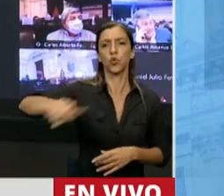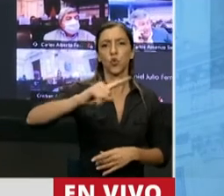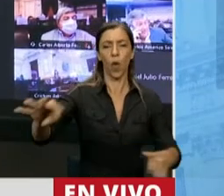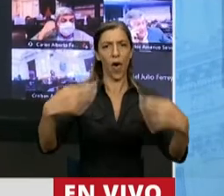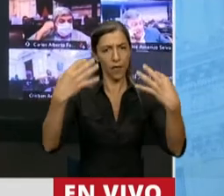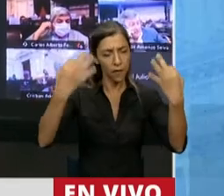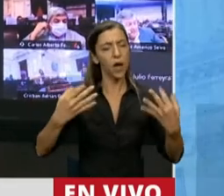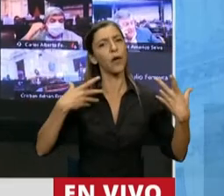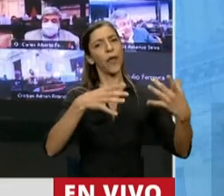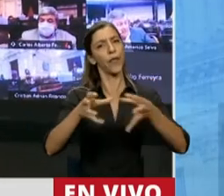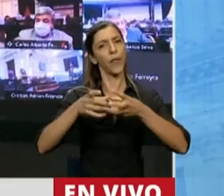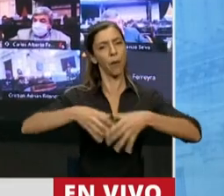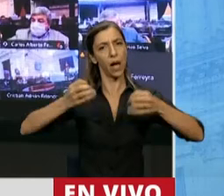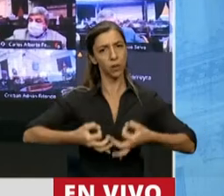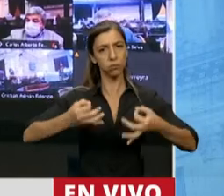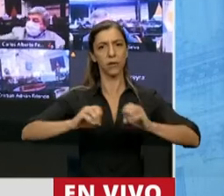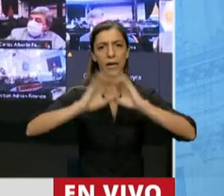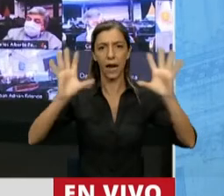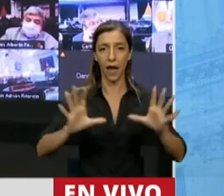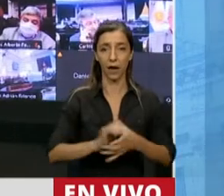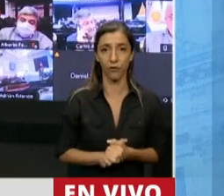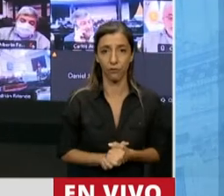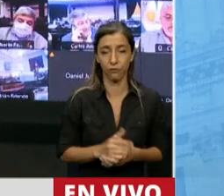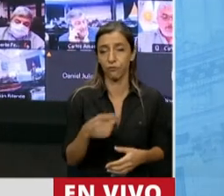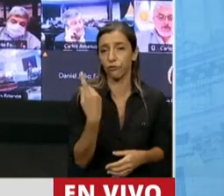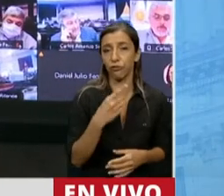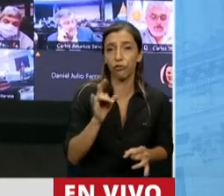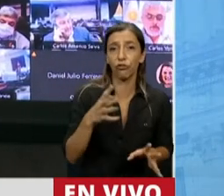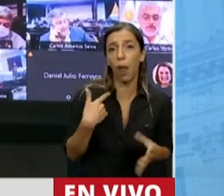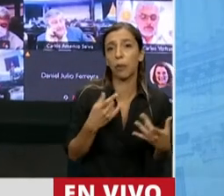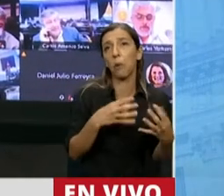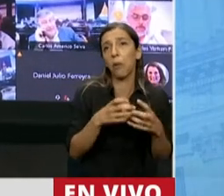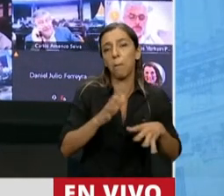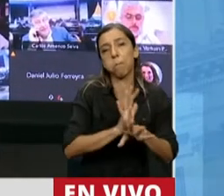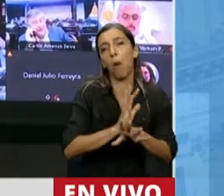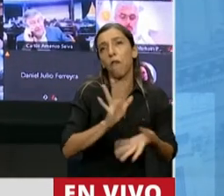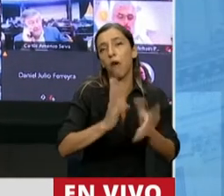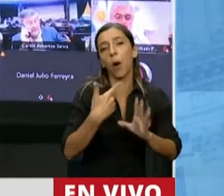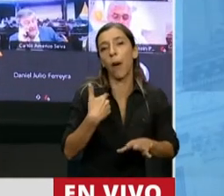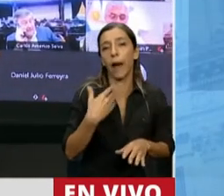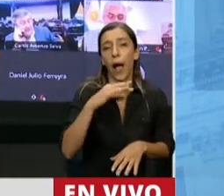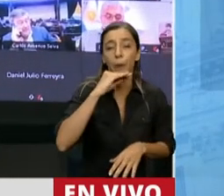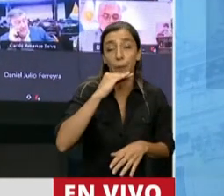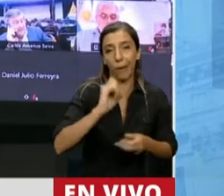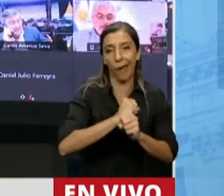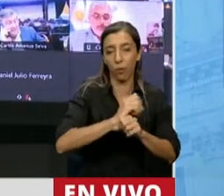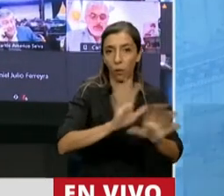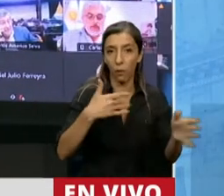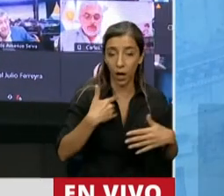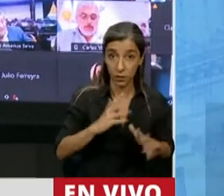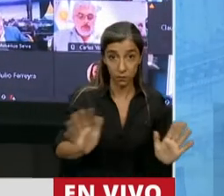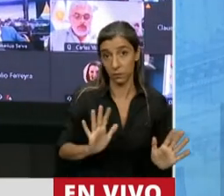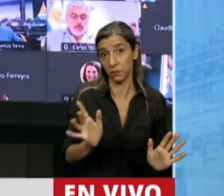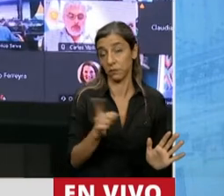un Parlamento que simplemente le da el trámite formal a las leyes. Somos un Parlamento que necesita hacer